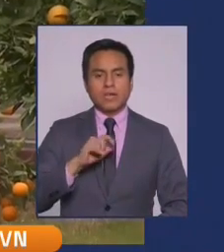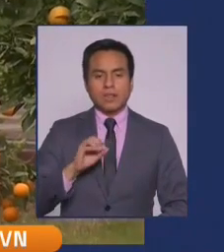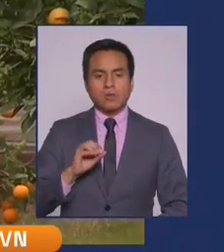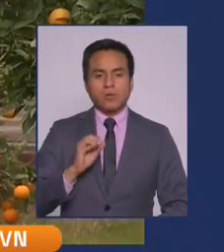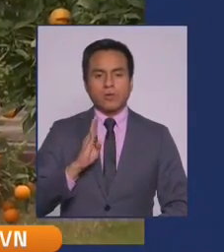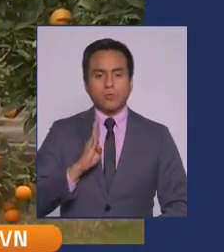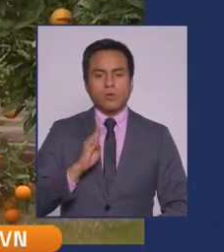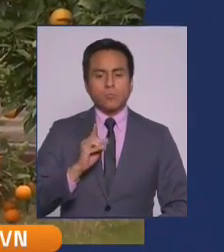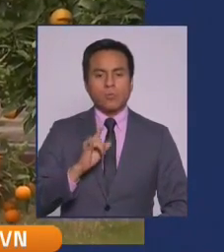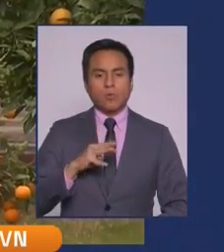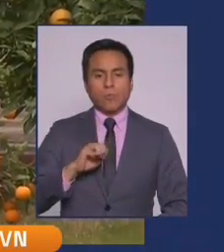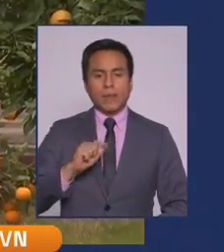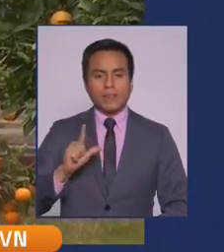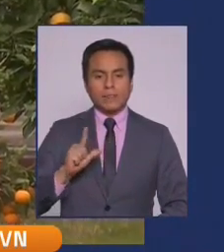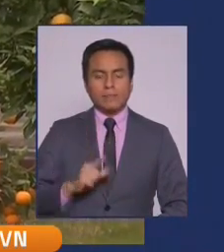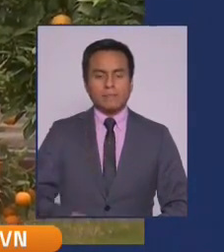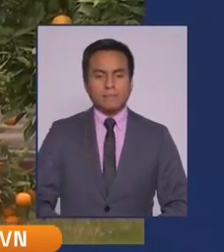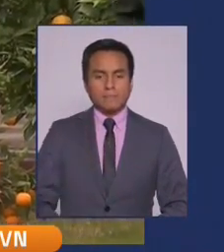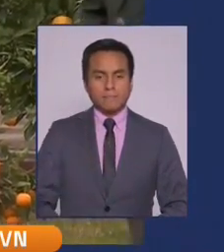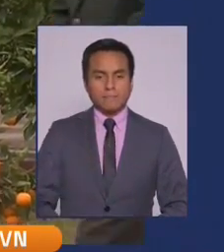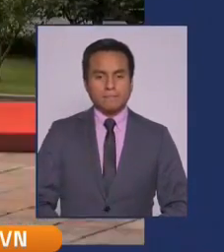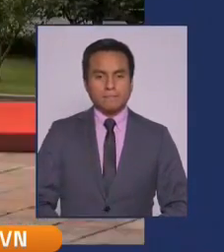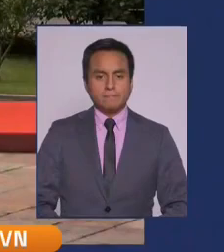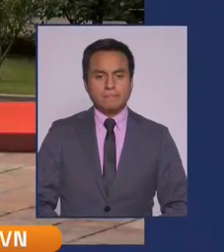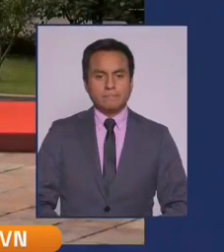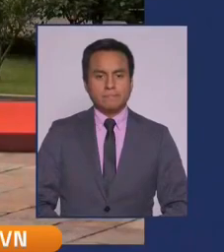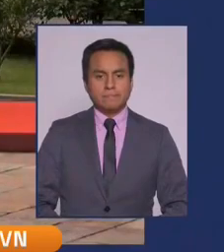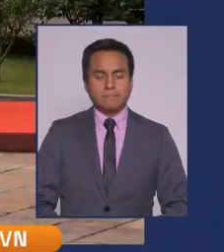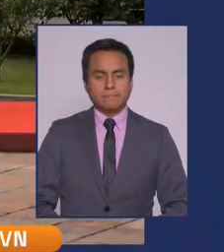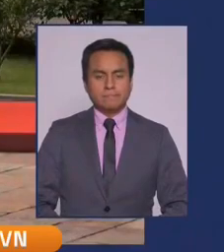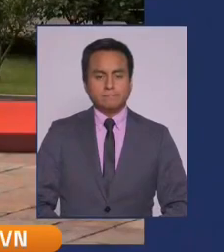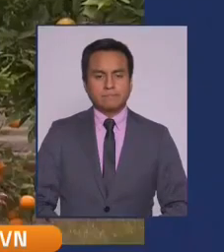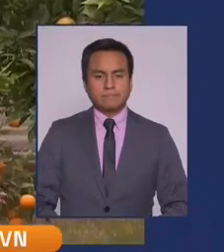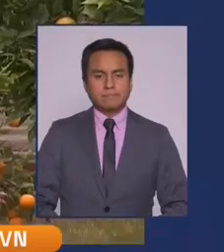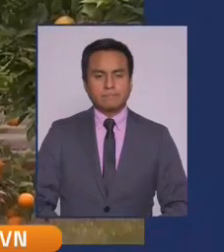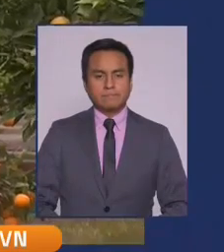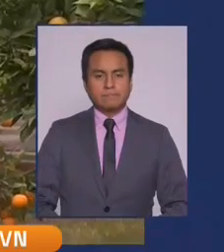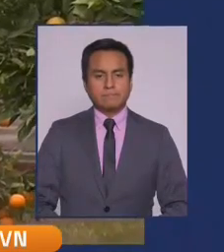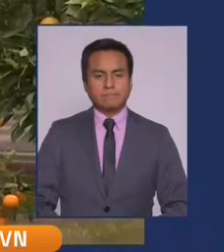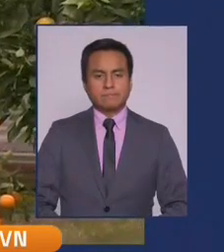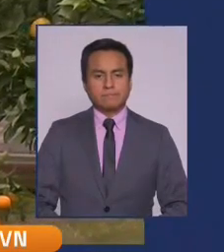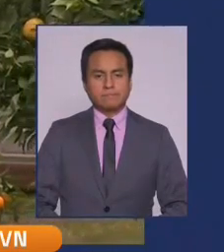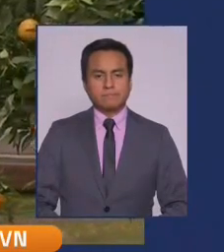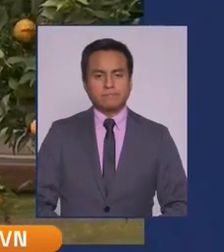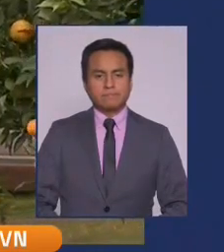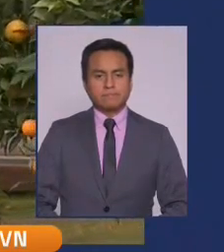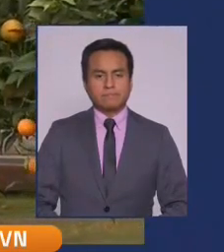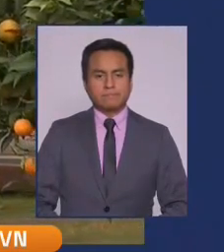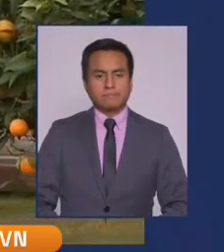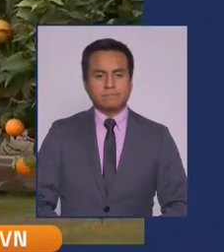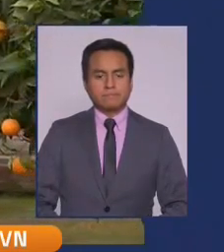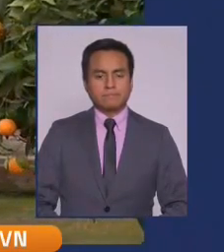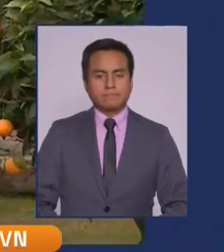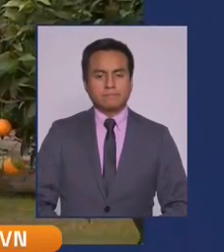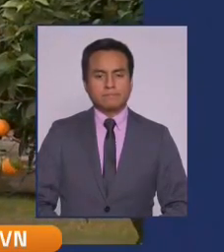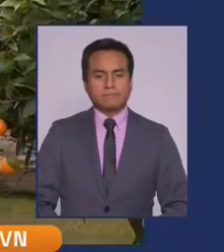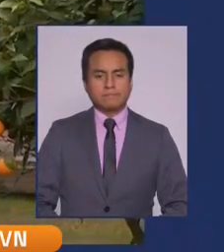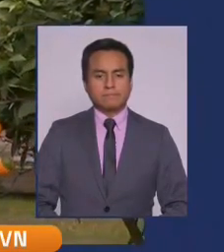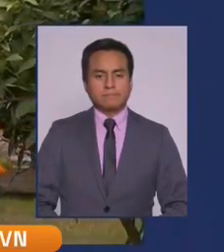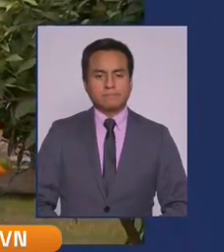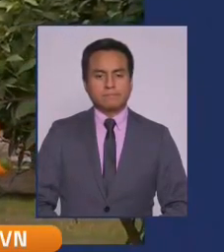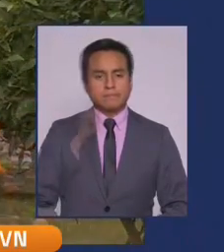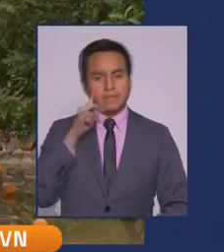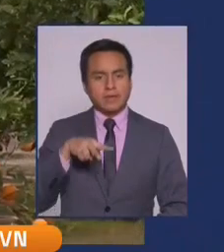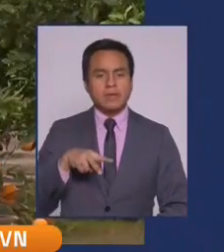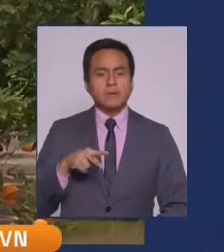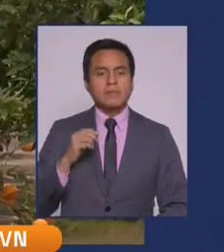el que encargado. Entonces, claro, el ministro Blumen la presión la sintió y obviamente me imagino que al final lo que